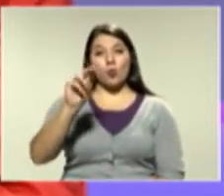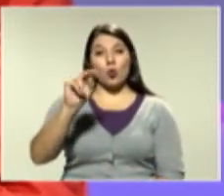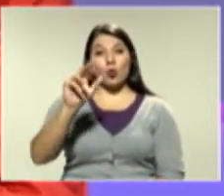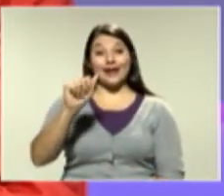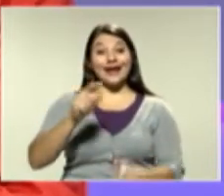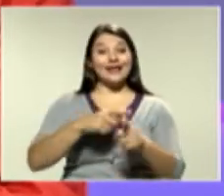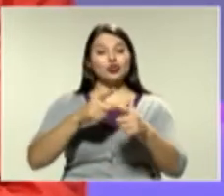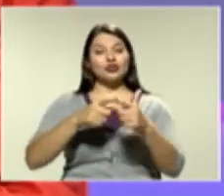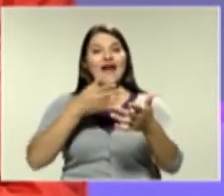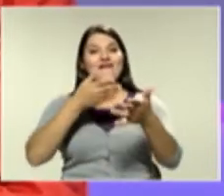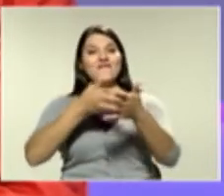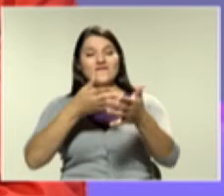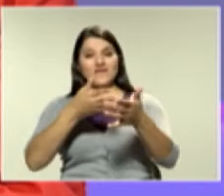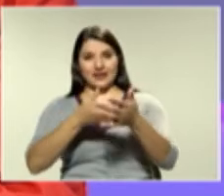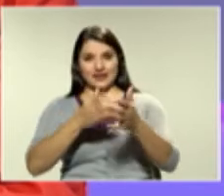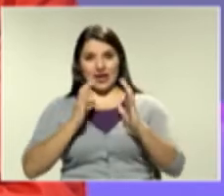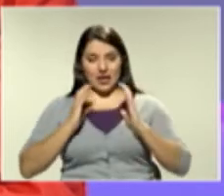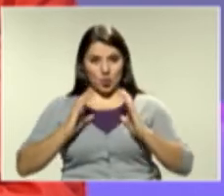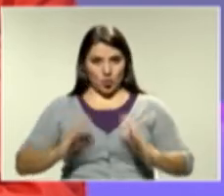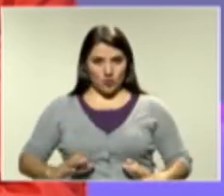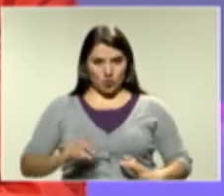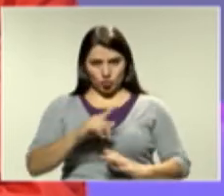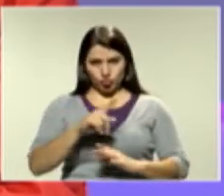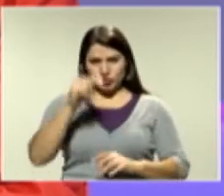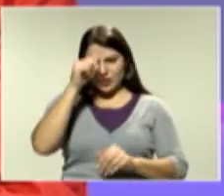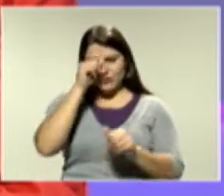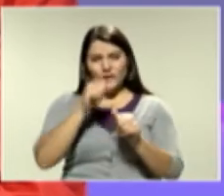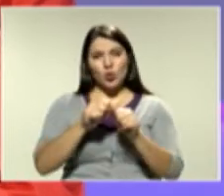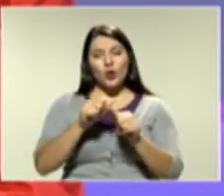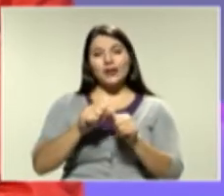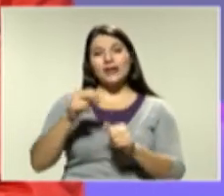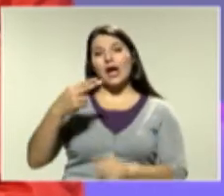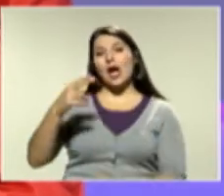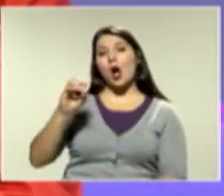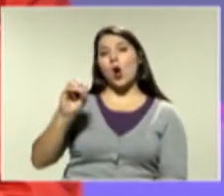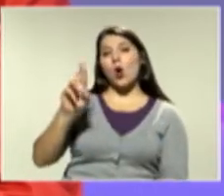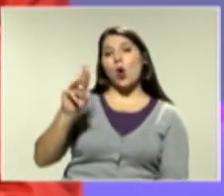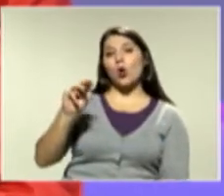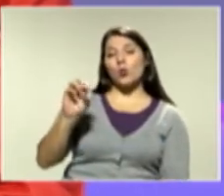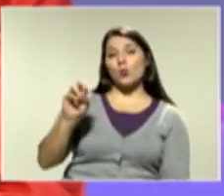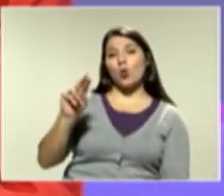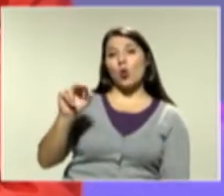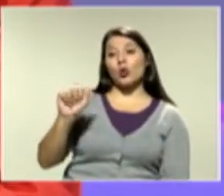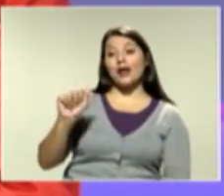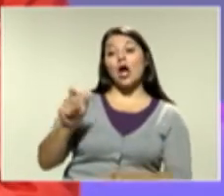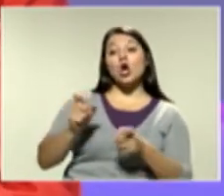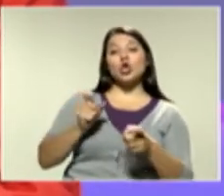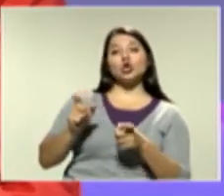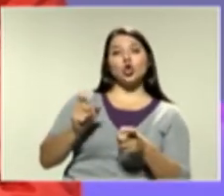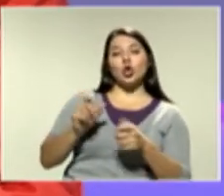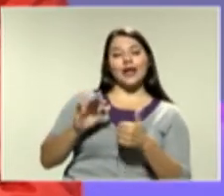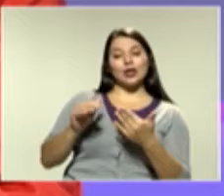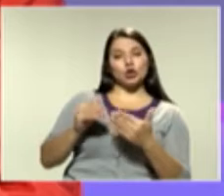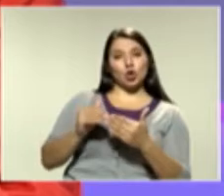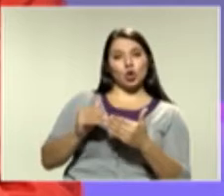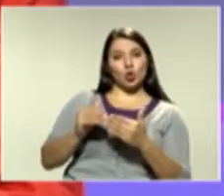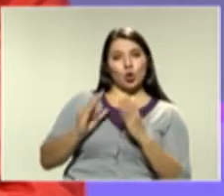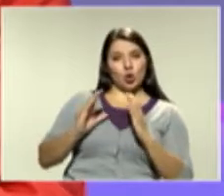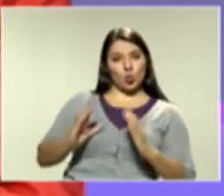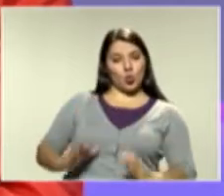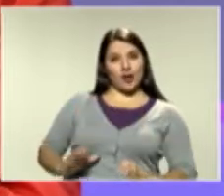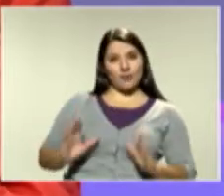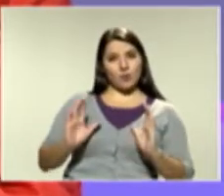el cuerpo. Recordemos que las hormonas manejan todo el metabolismo del cuerpo, ¿verdad? El metabolismo de las grasas, de